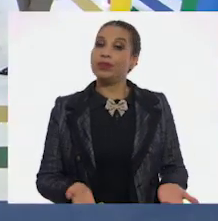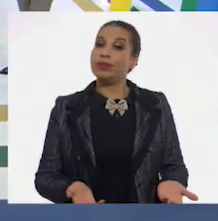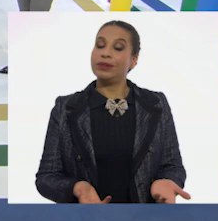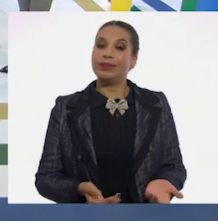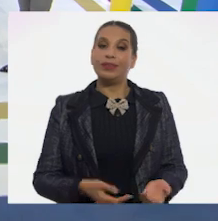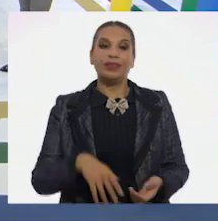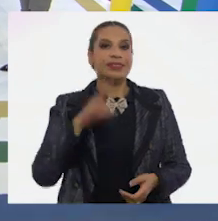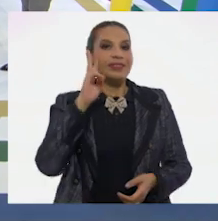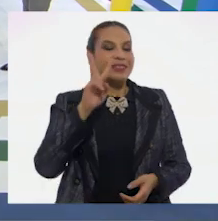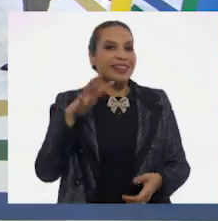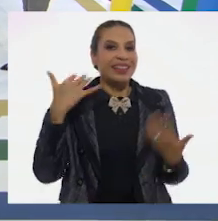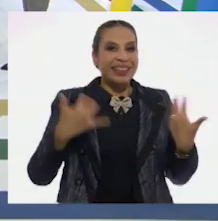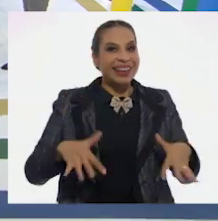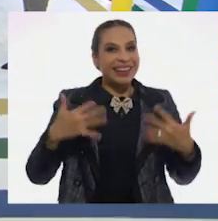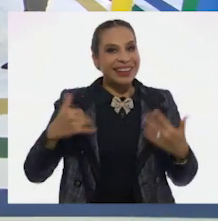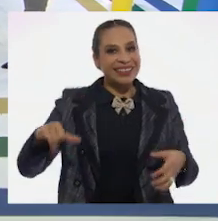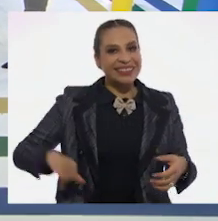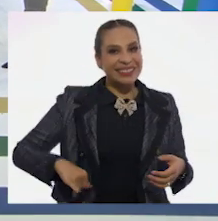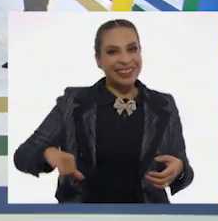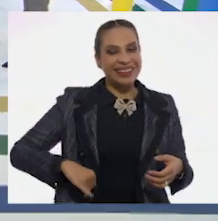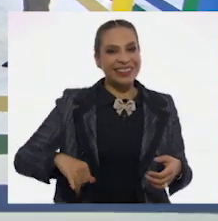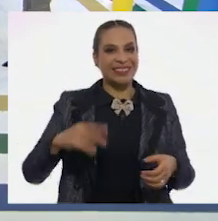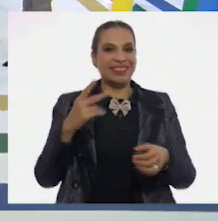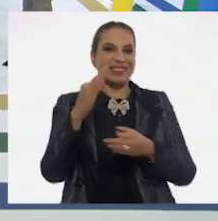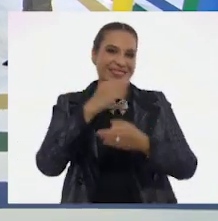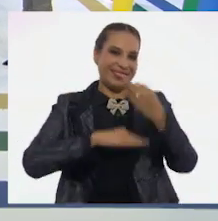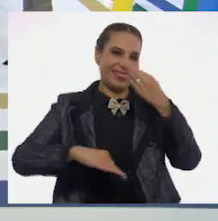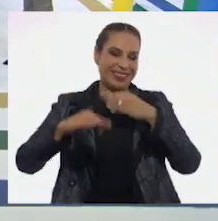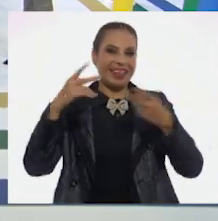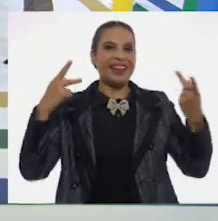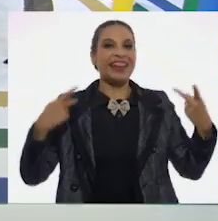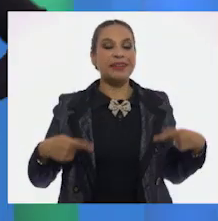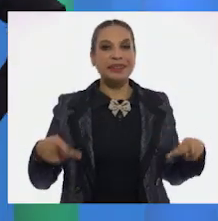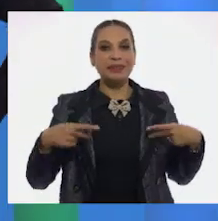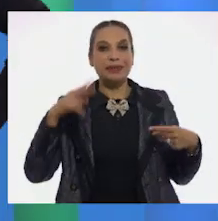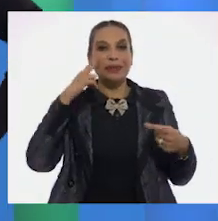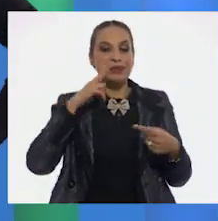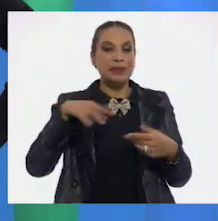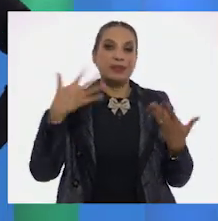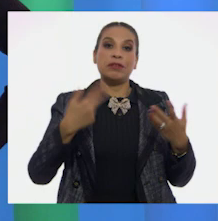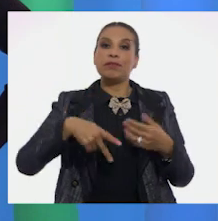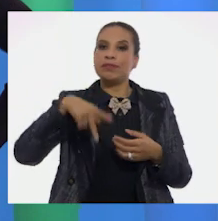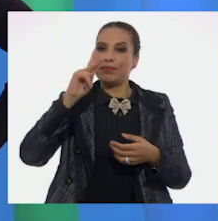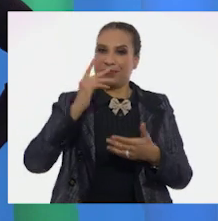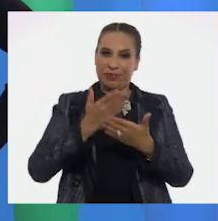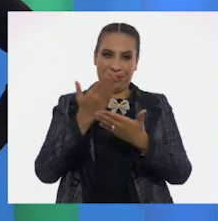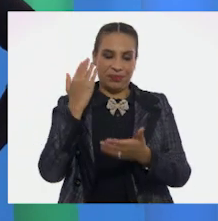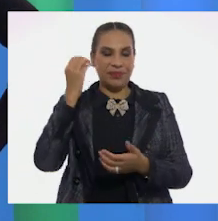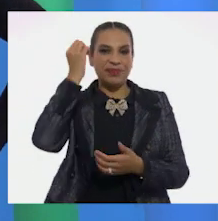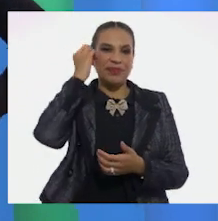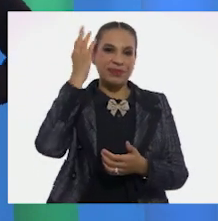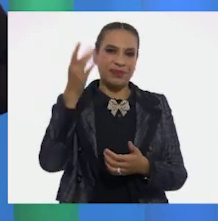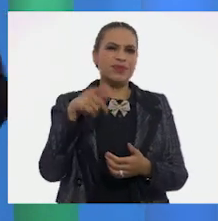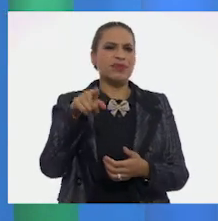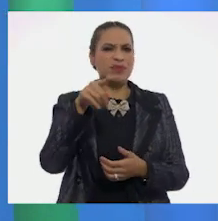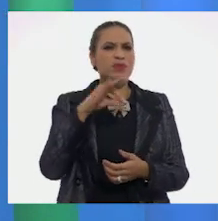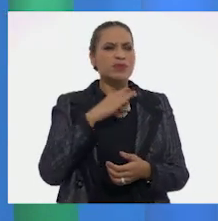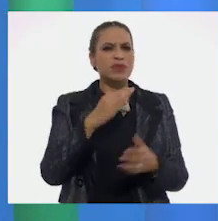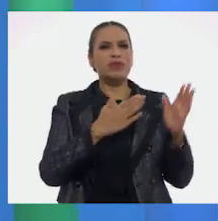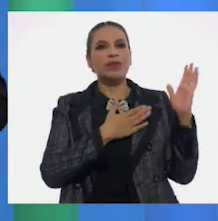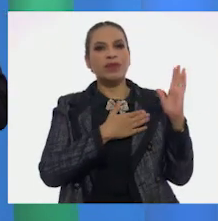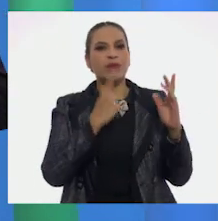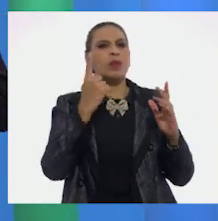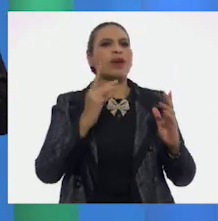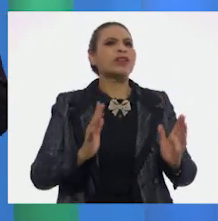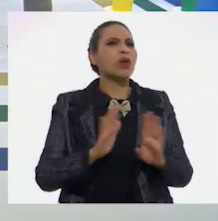¡Wow, maestra! ¡Qué interesantes las reacciones de todas las personas! Pero, antes de que se me olvide, usted nos prometió una